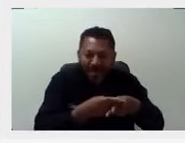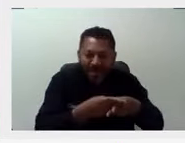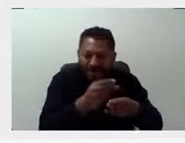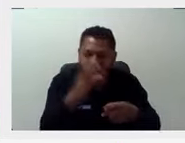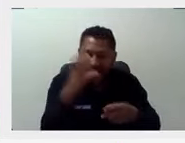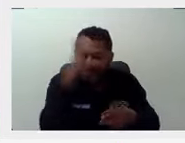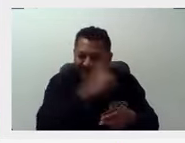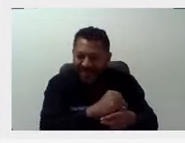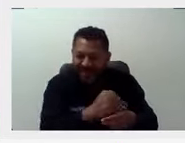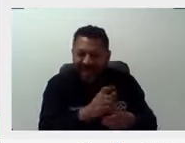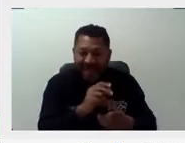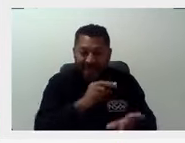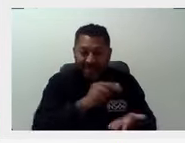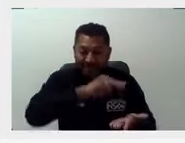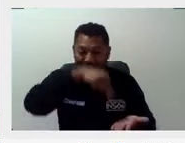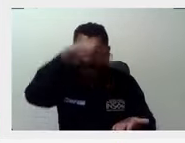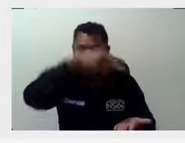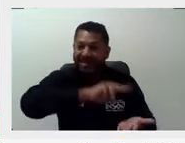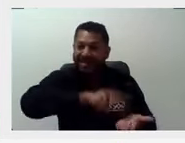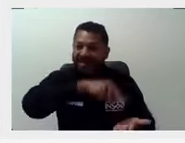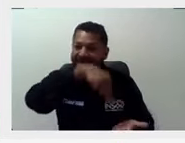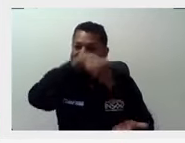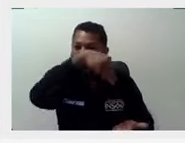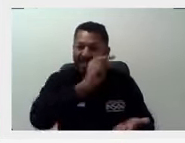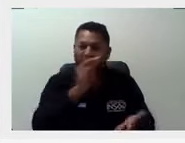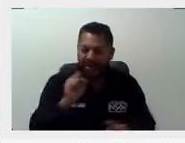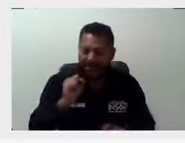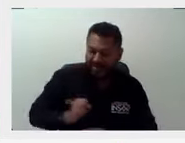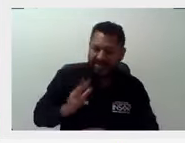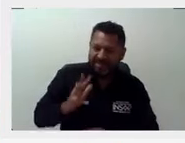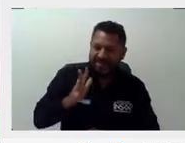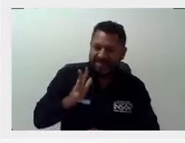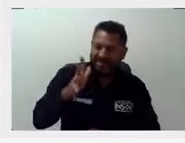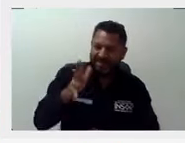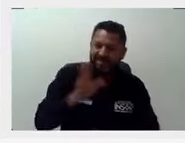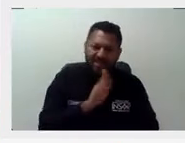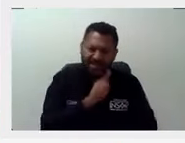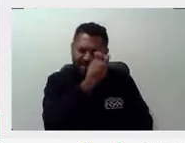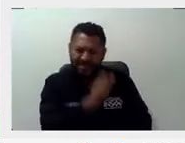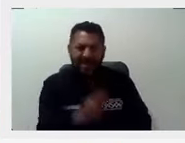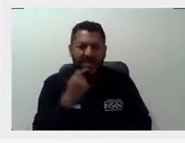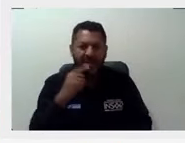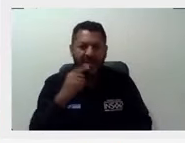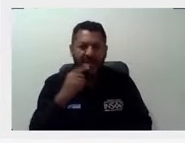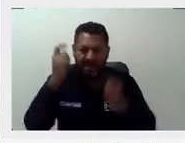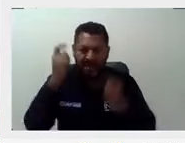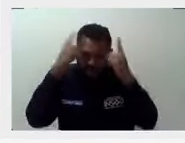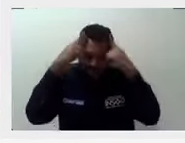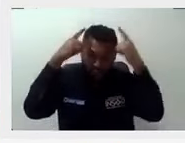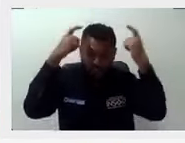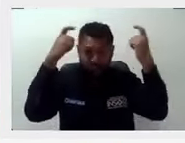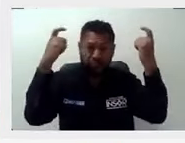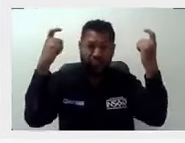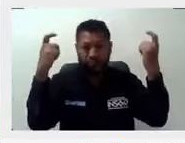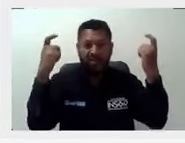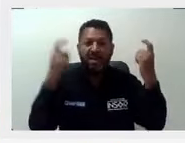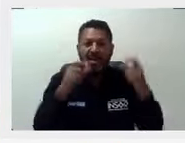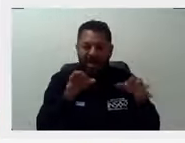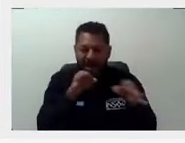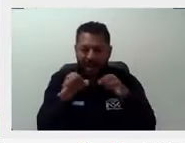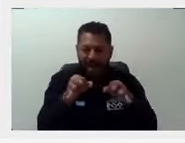personajes. Describir personajes también es súper chévere. ¿Quién es ese personaje que tiene las orejas grandes? Y empezamos a